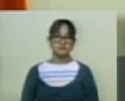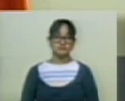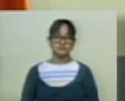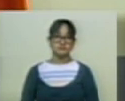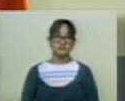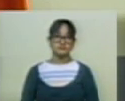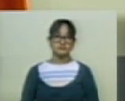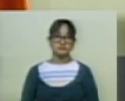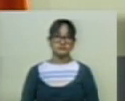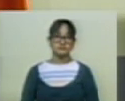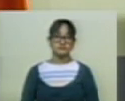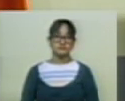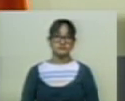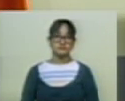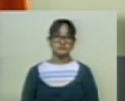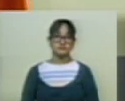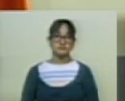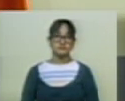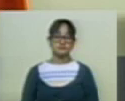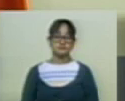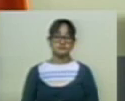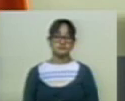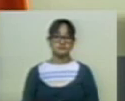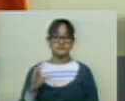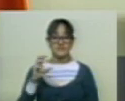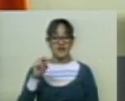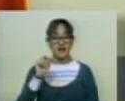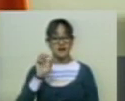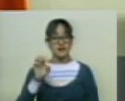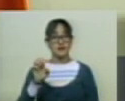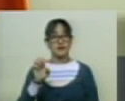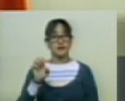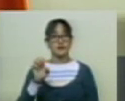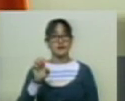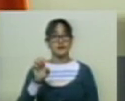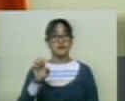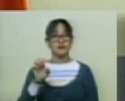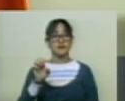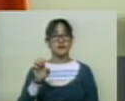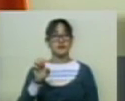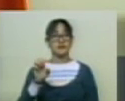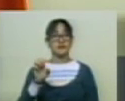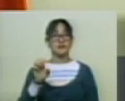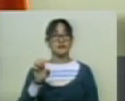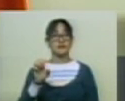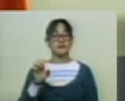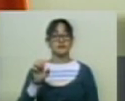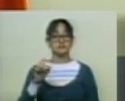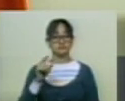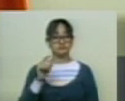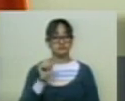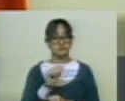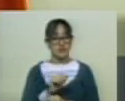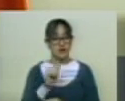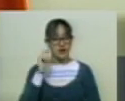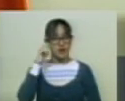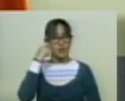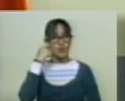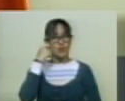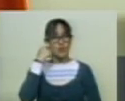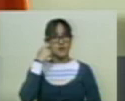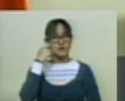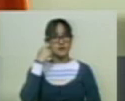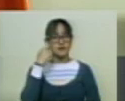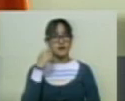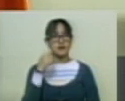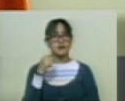También asimismo, el Consejo Nacional Electoral, vamos a estar haciendo recordatorios, porque este es algo que también ha estado